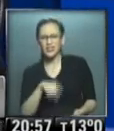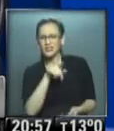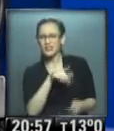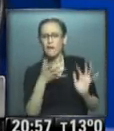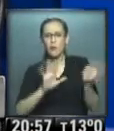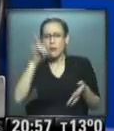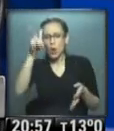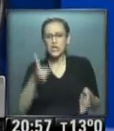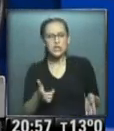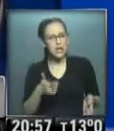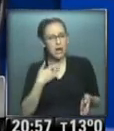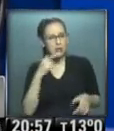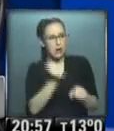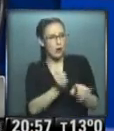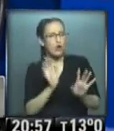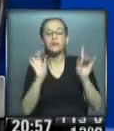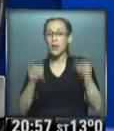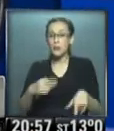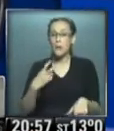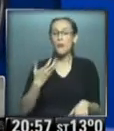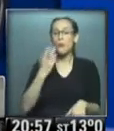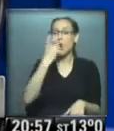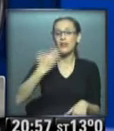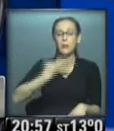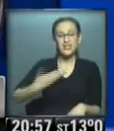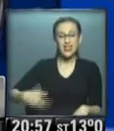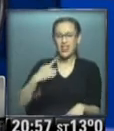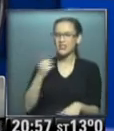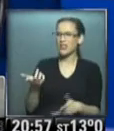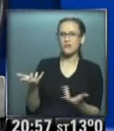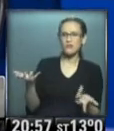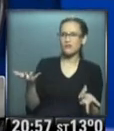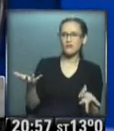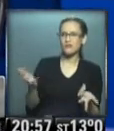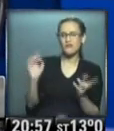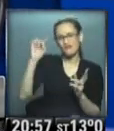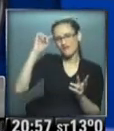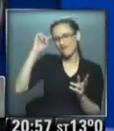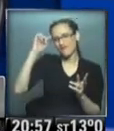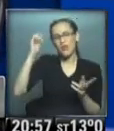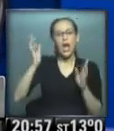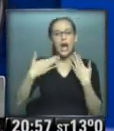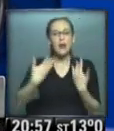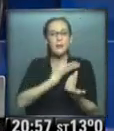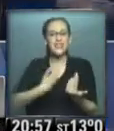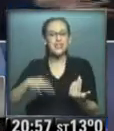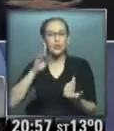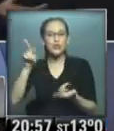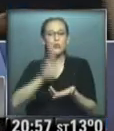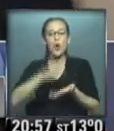policial. También el presidente de Bolivia, Evo Morales, dijo que hay mucho cinismo cuando habla el presidente de los Estados Unidos de